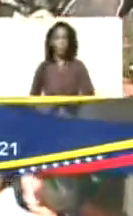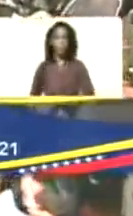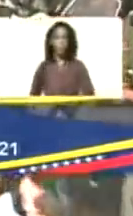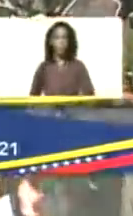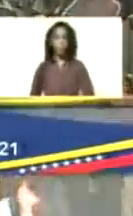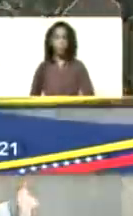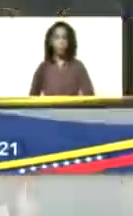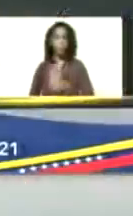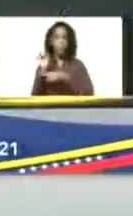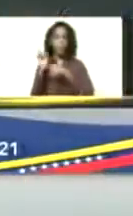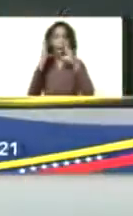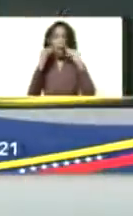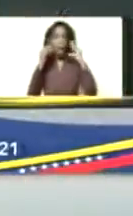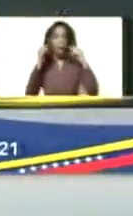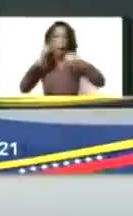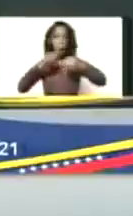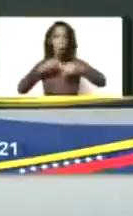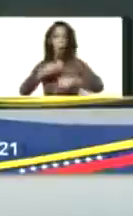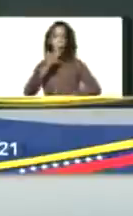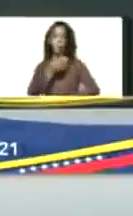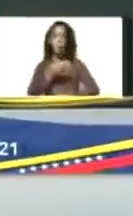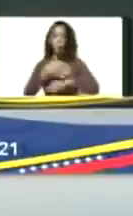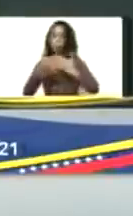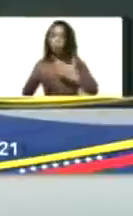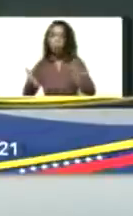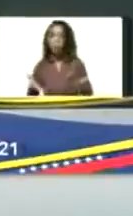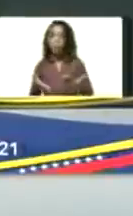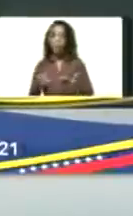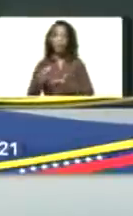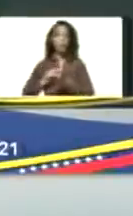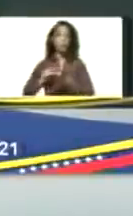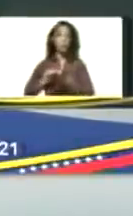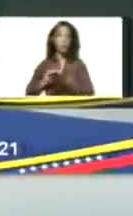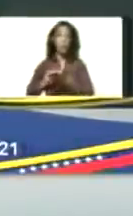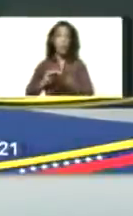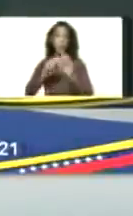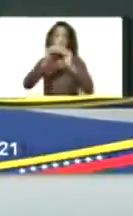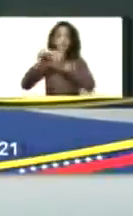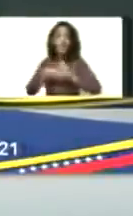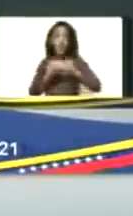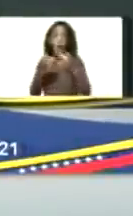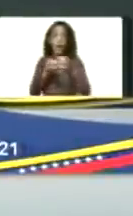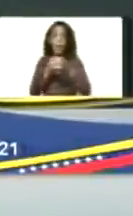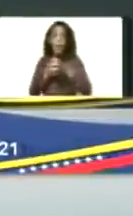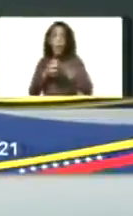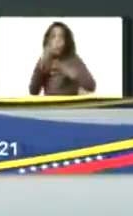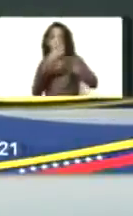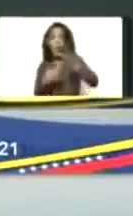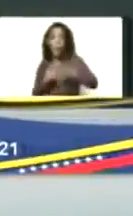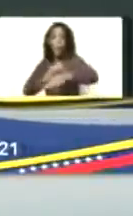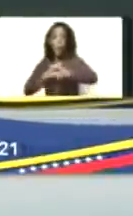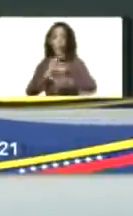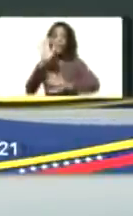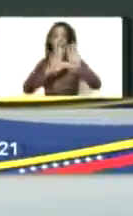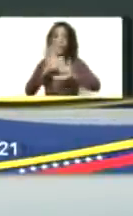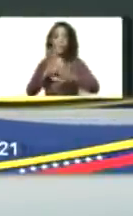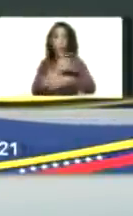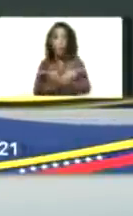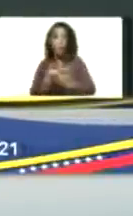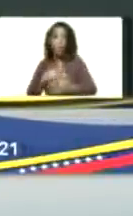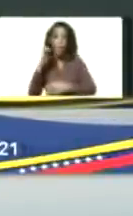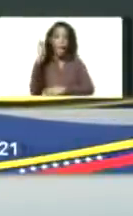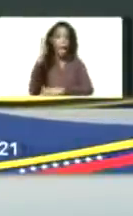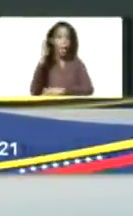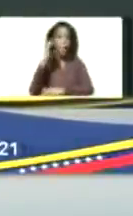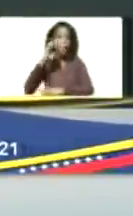Esa experiencia hoy nos ha permitido recuperar equipos médicos en el orden de 15 millones de euros. No